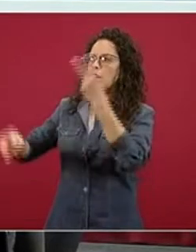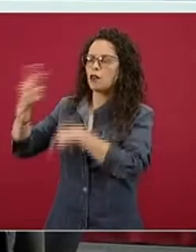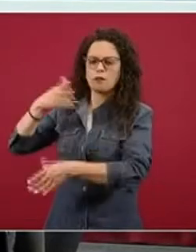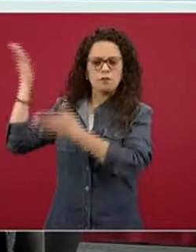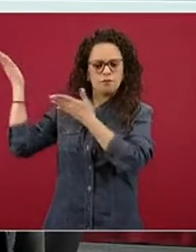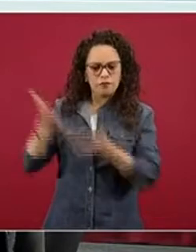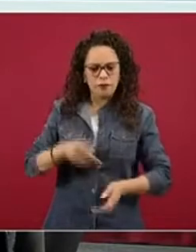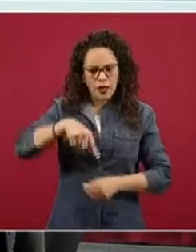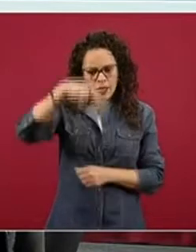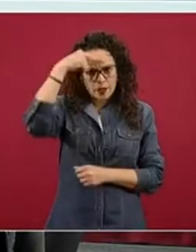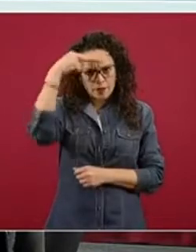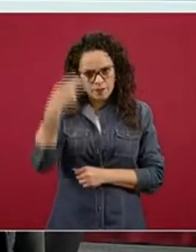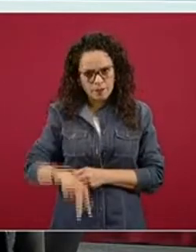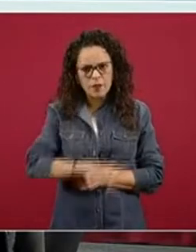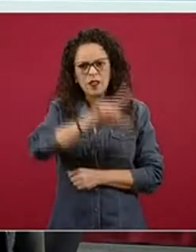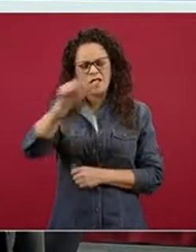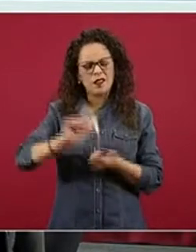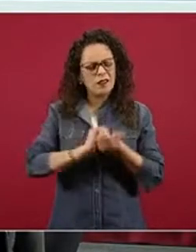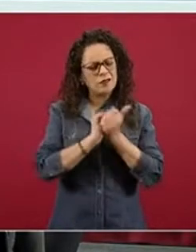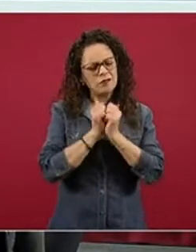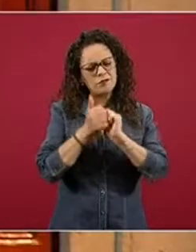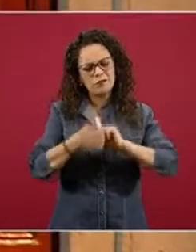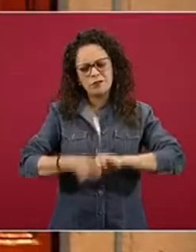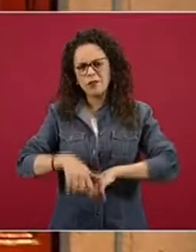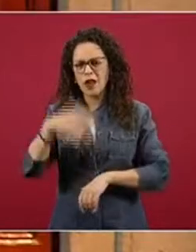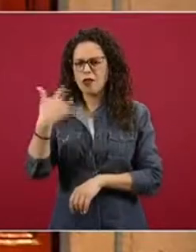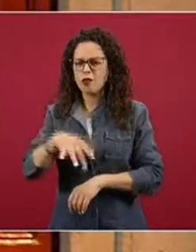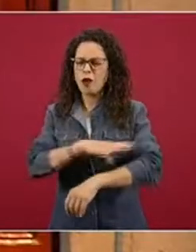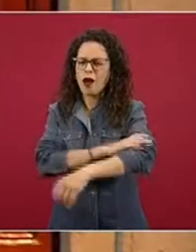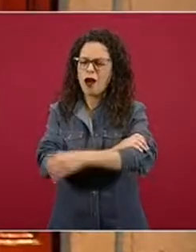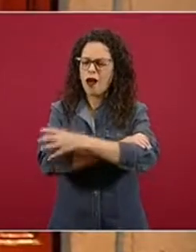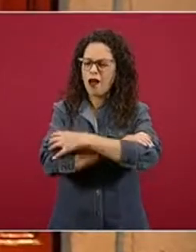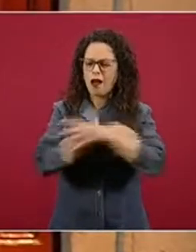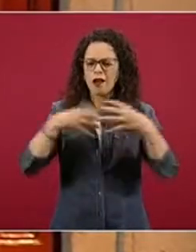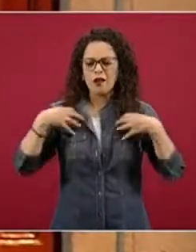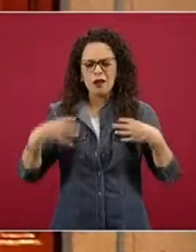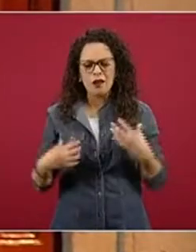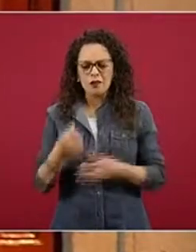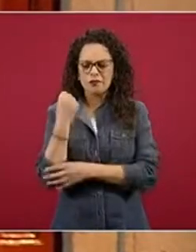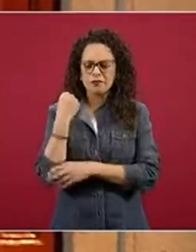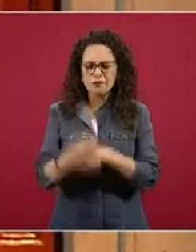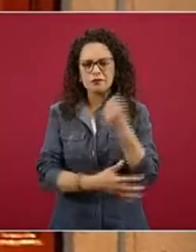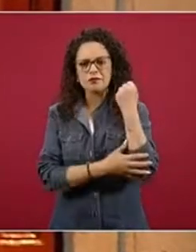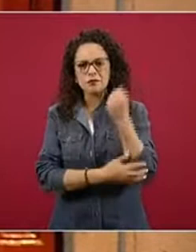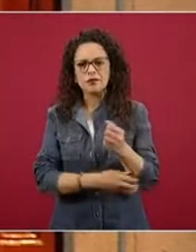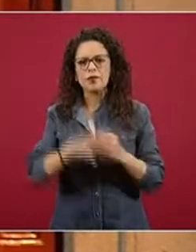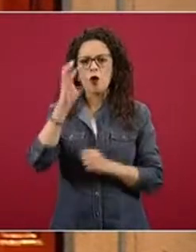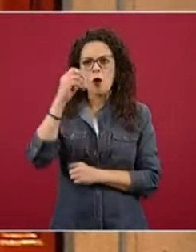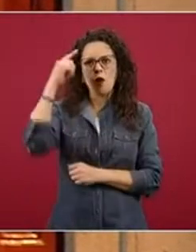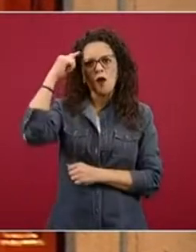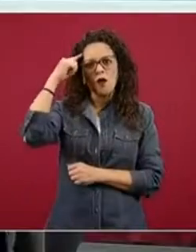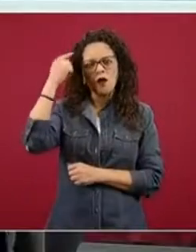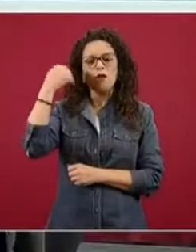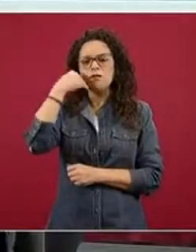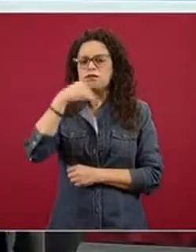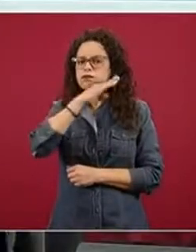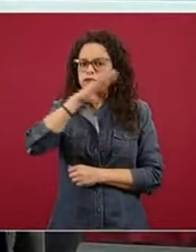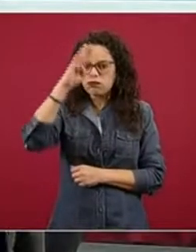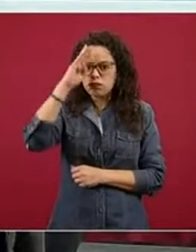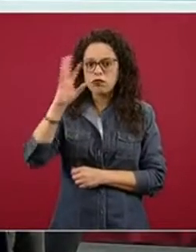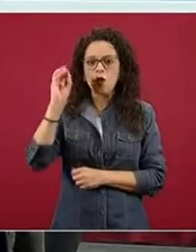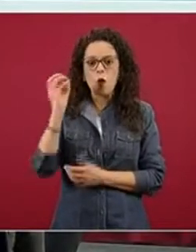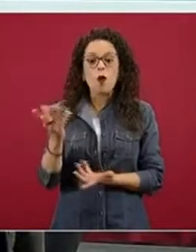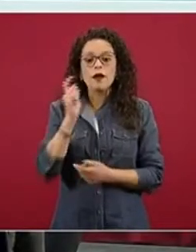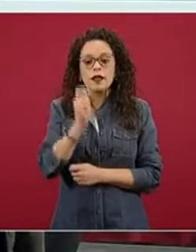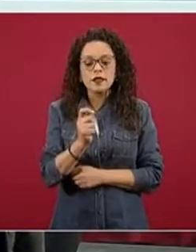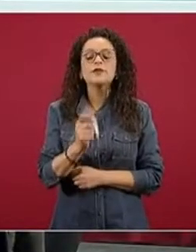tengo dolor de articulaciones y tengo dolor de atrás de los ojos o dolor retroocular. Voy a mi centro de salud aquí en la